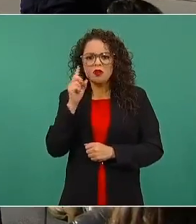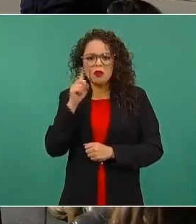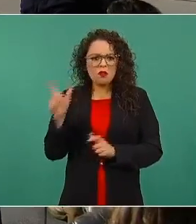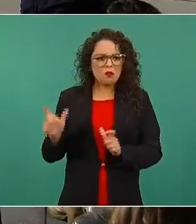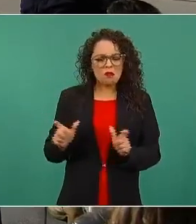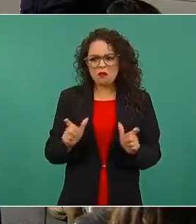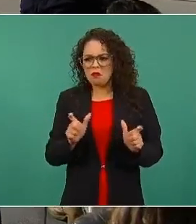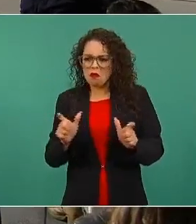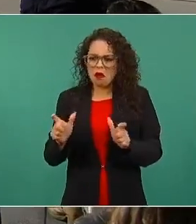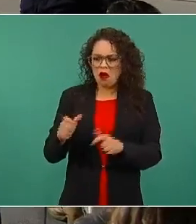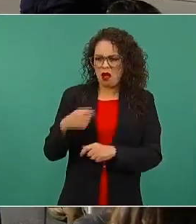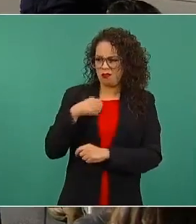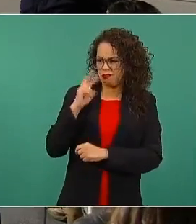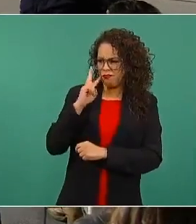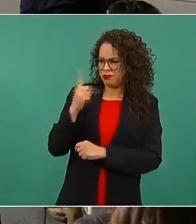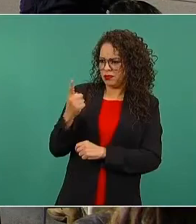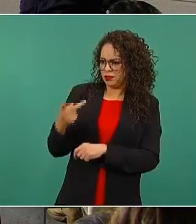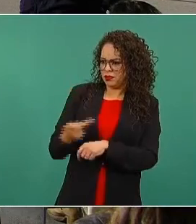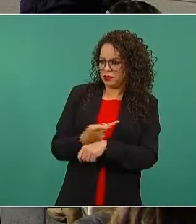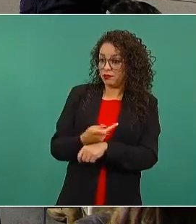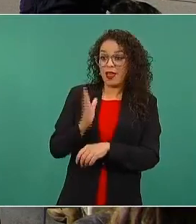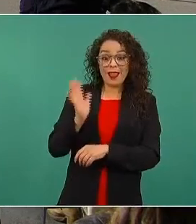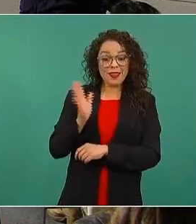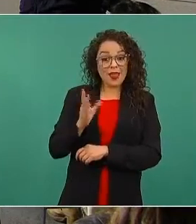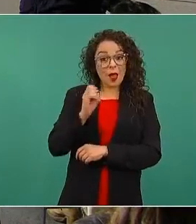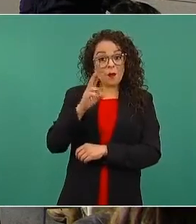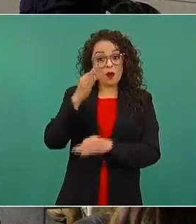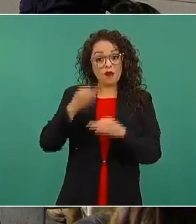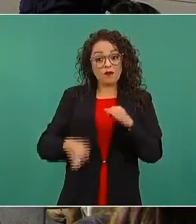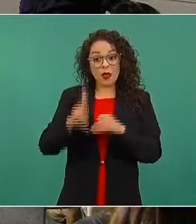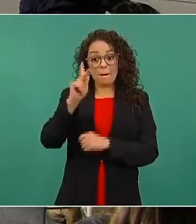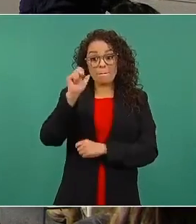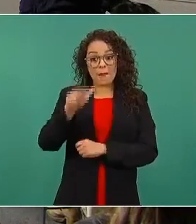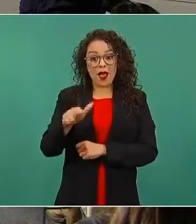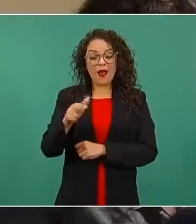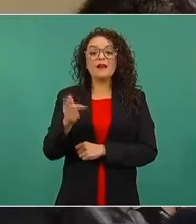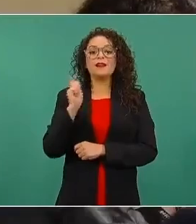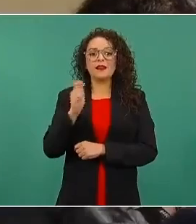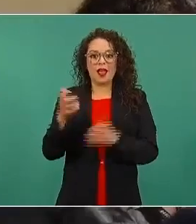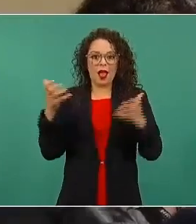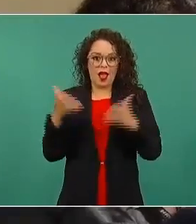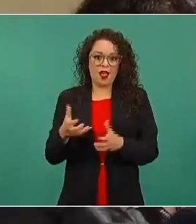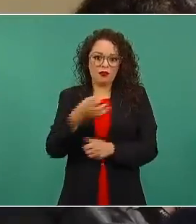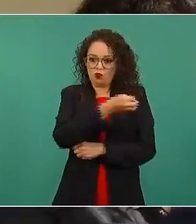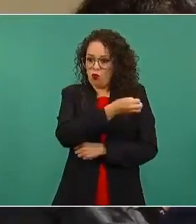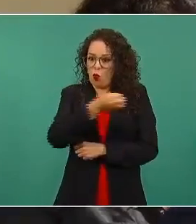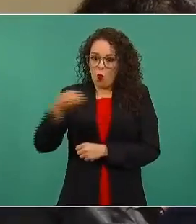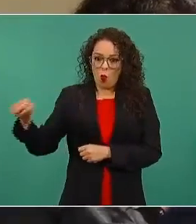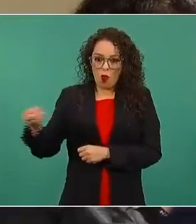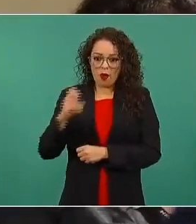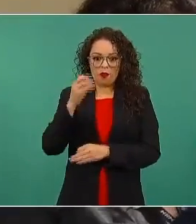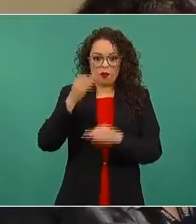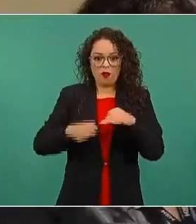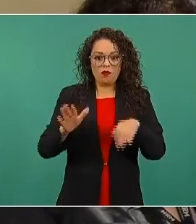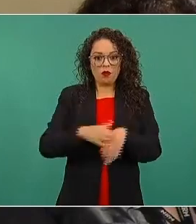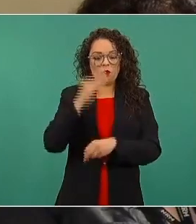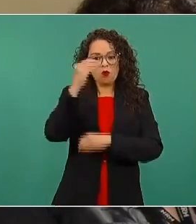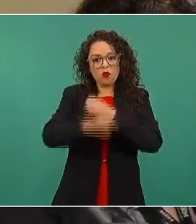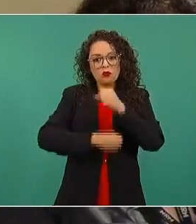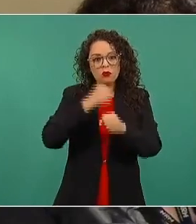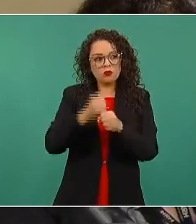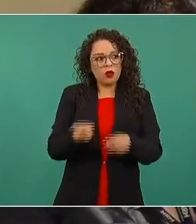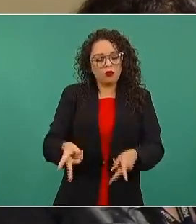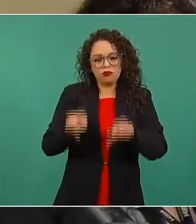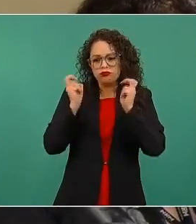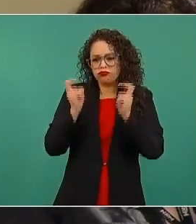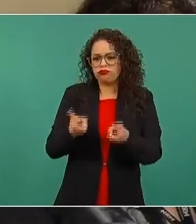un aguaje. Yo dije, ya van a poner orden los panistas por fin después de tantos años de priismo, de robos y etcétera.